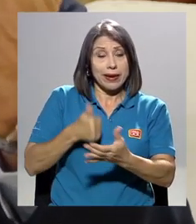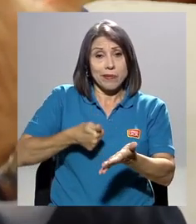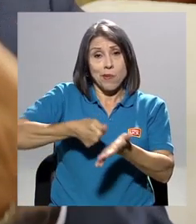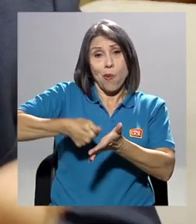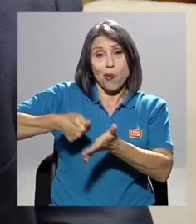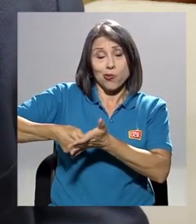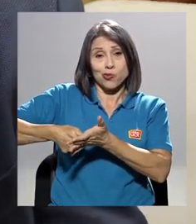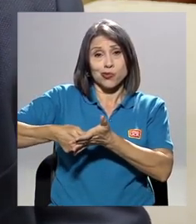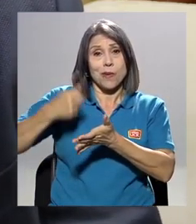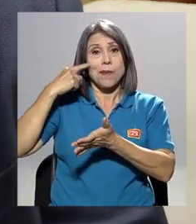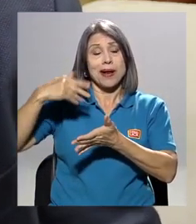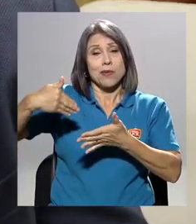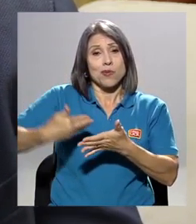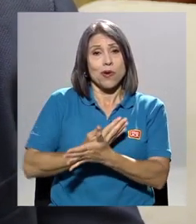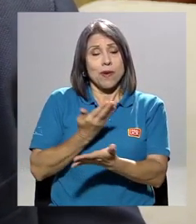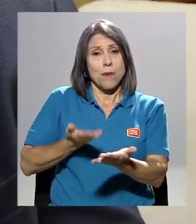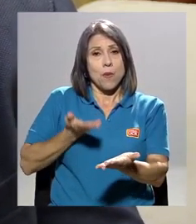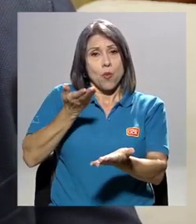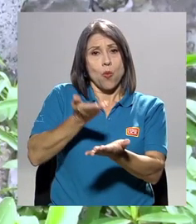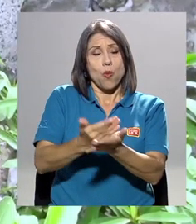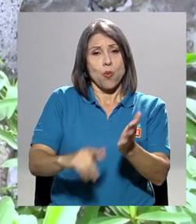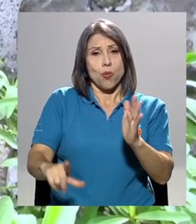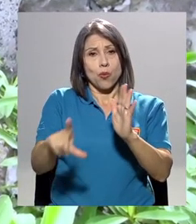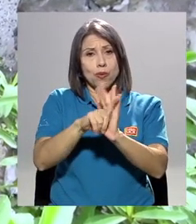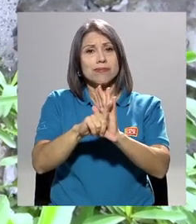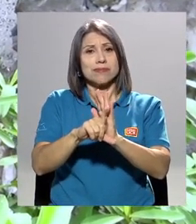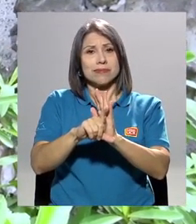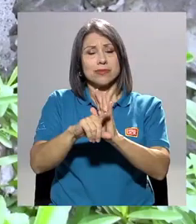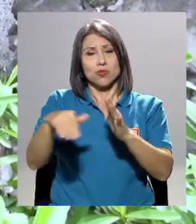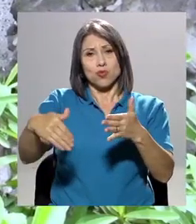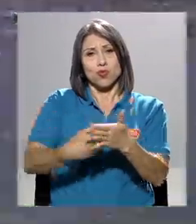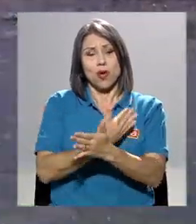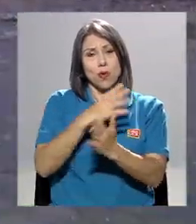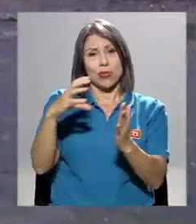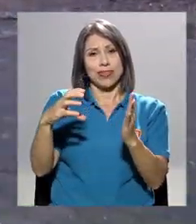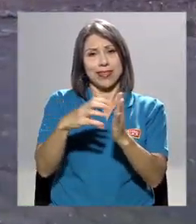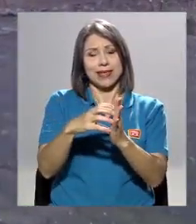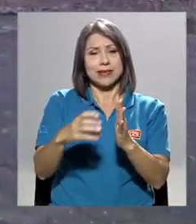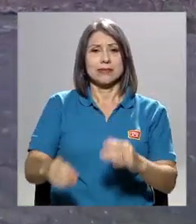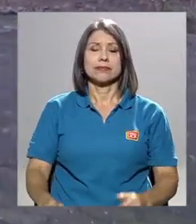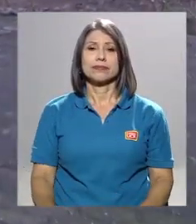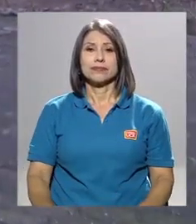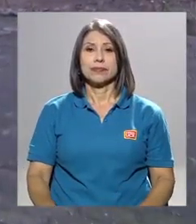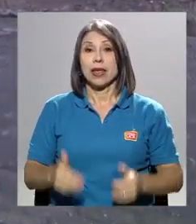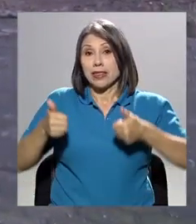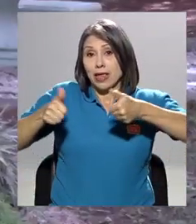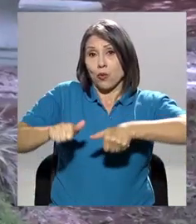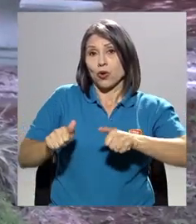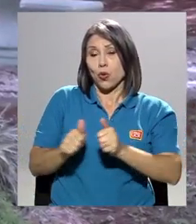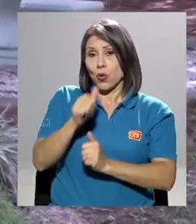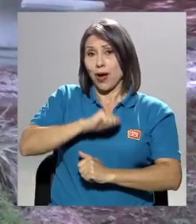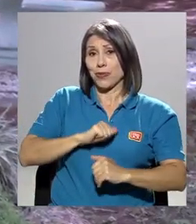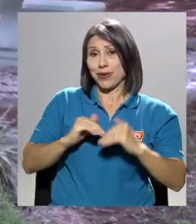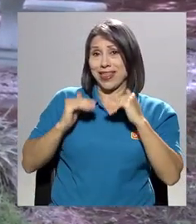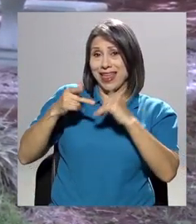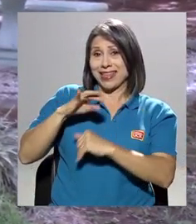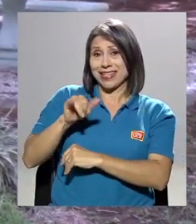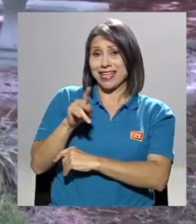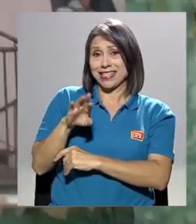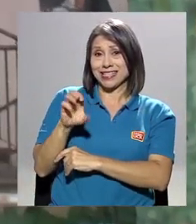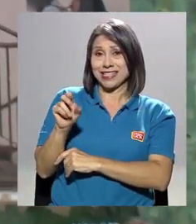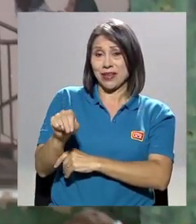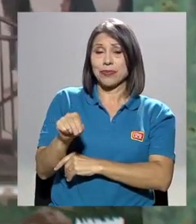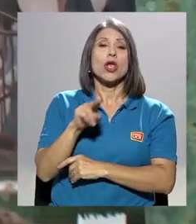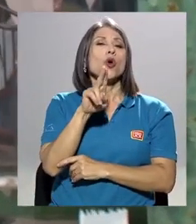para la nueva propuesta de ley, el nuevo texto. De acuerdo con Jensen, la UCR